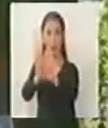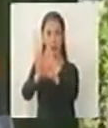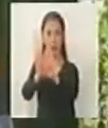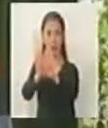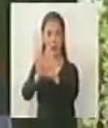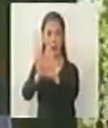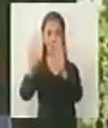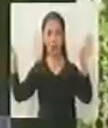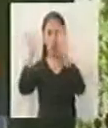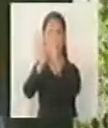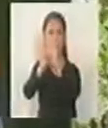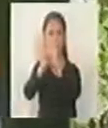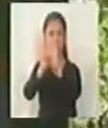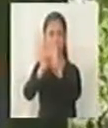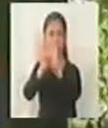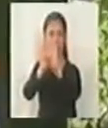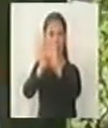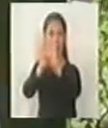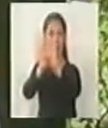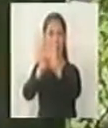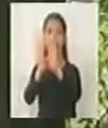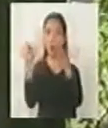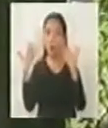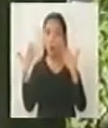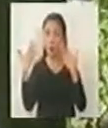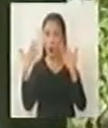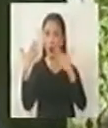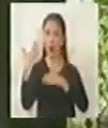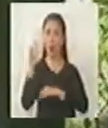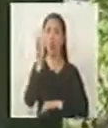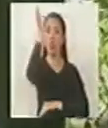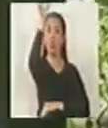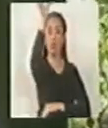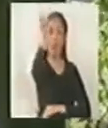portón de ingreso, porque bueno, más adelante se va a hacer el cerramiento total del predio.